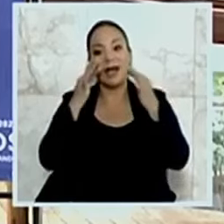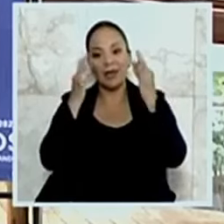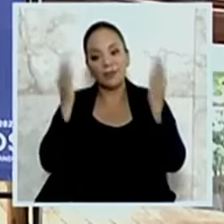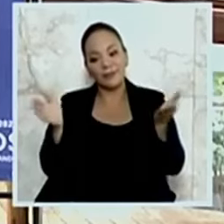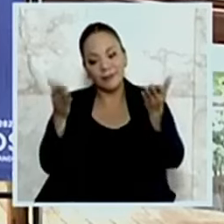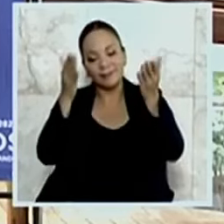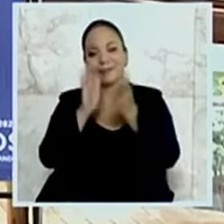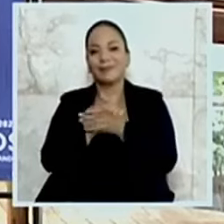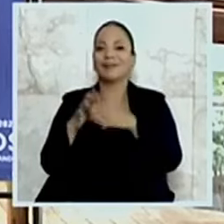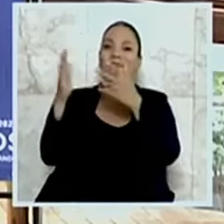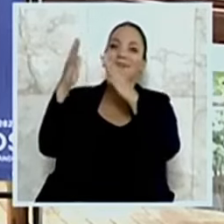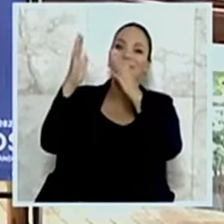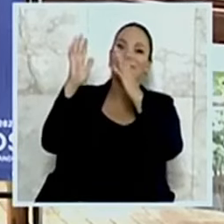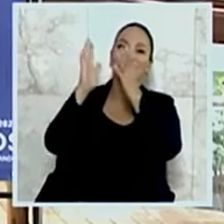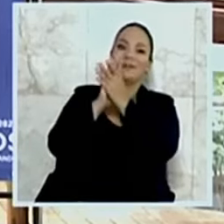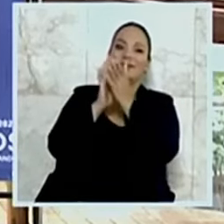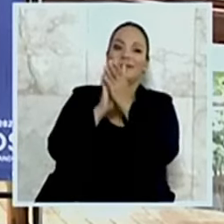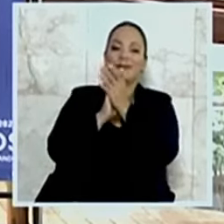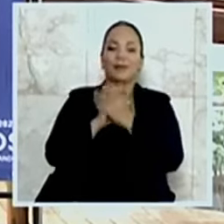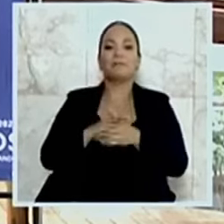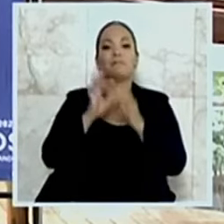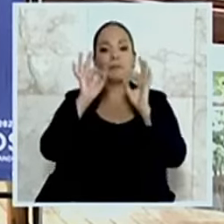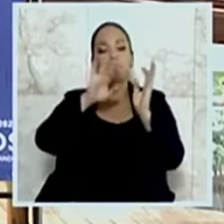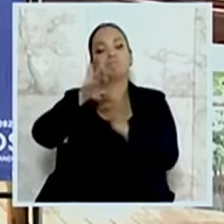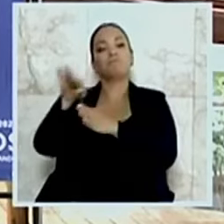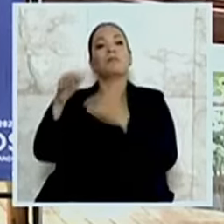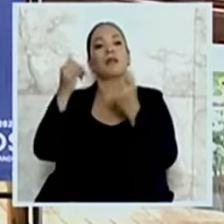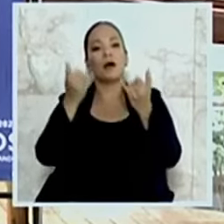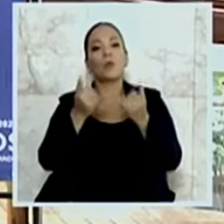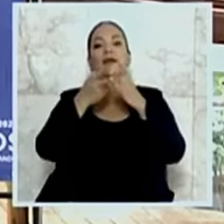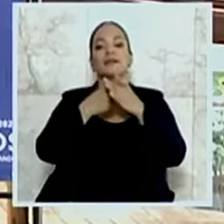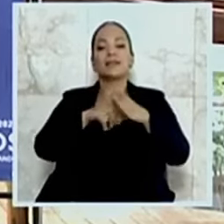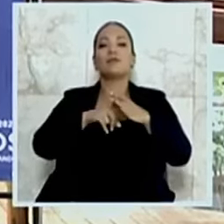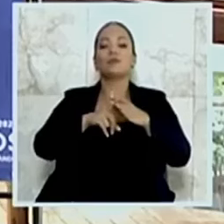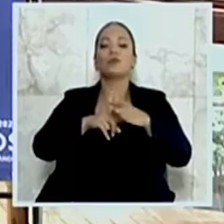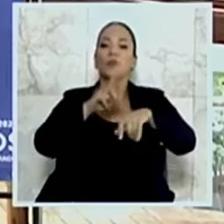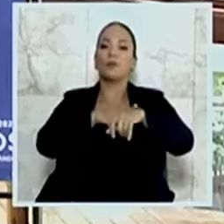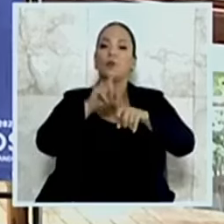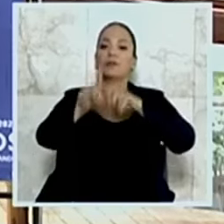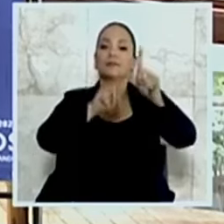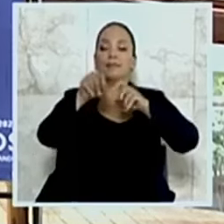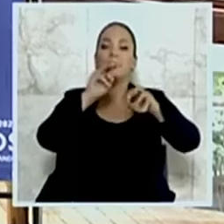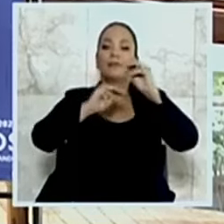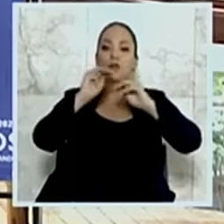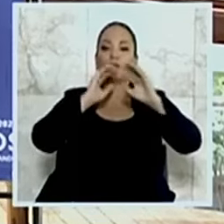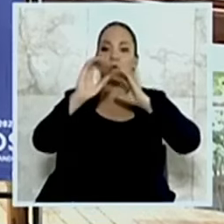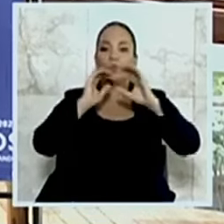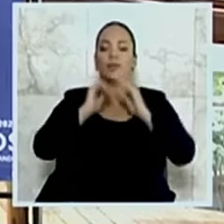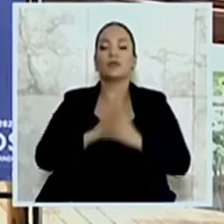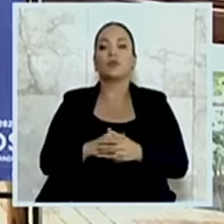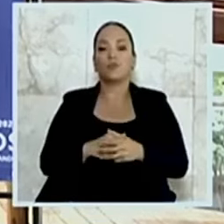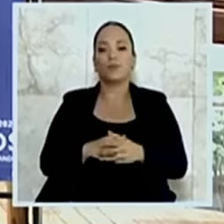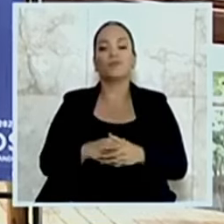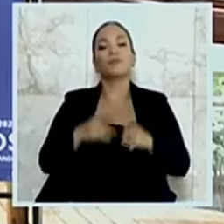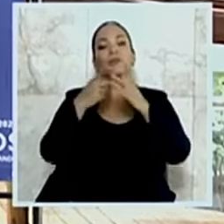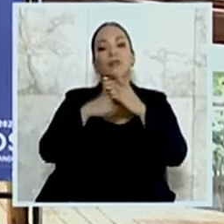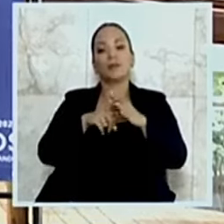al decreto, etcétera. Hay que arriar gatos de vez en cuando. Muchas gracias.